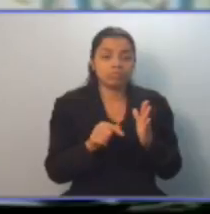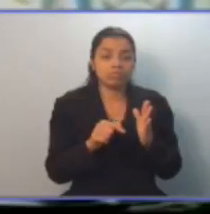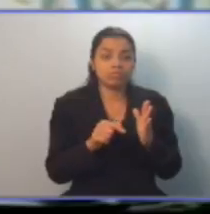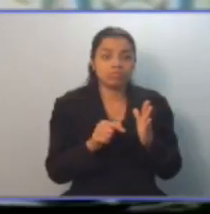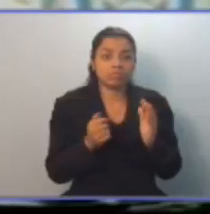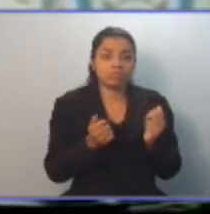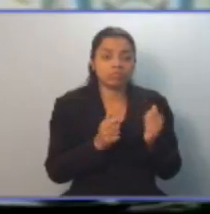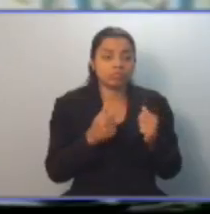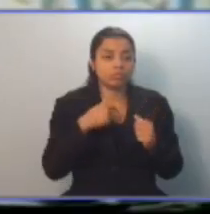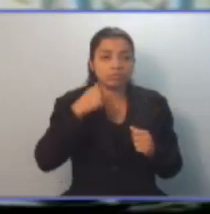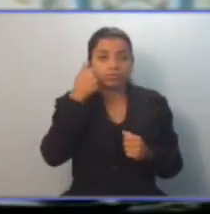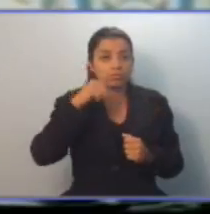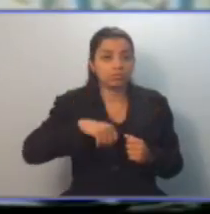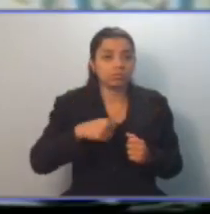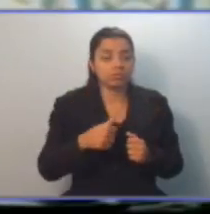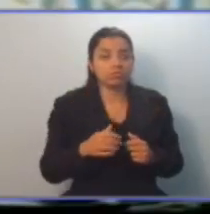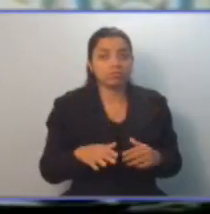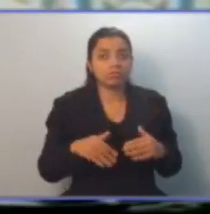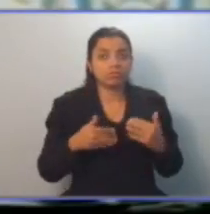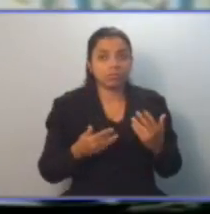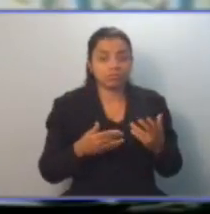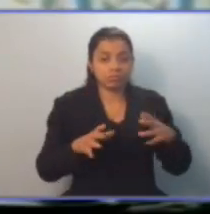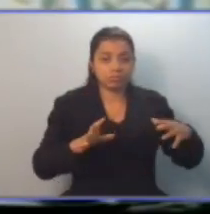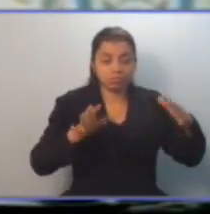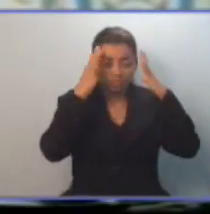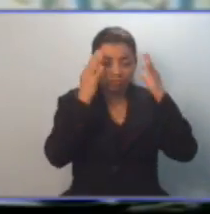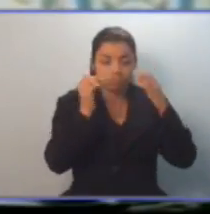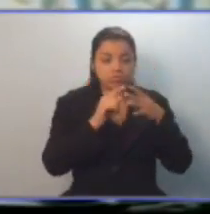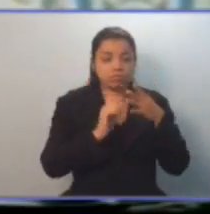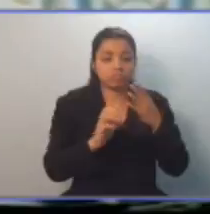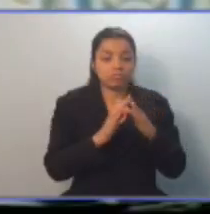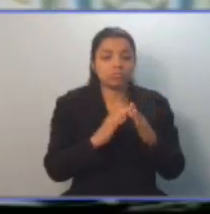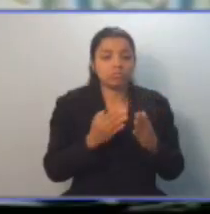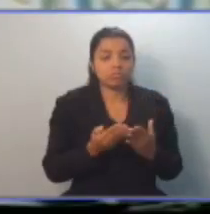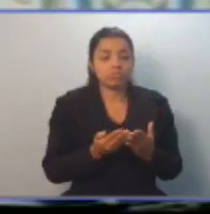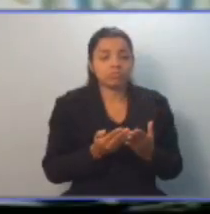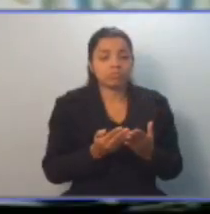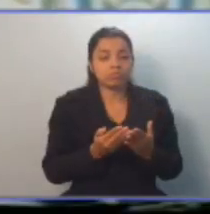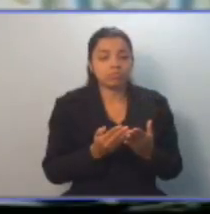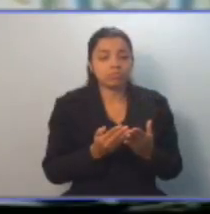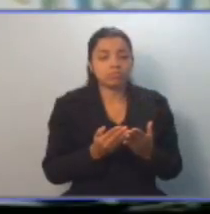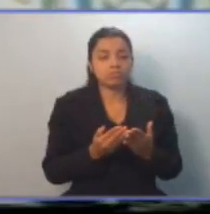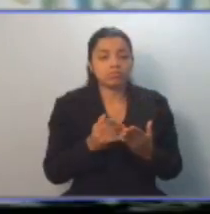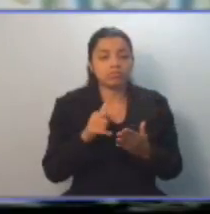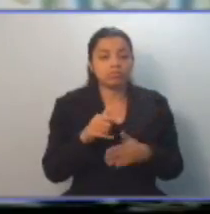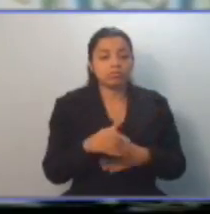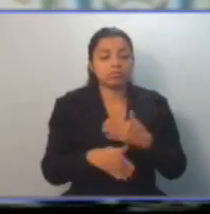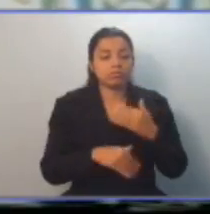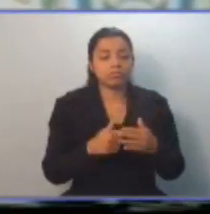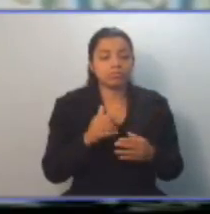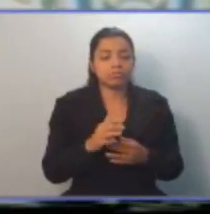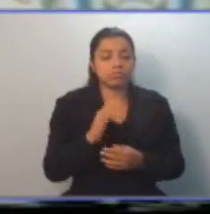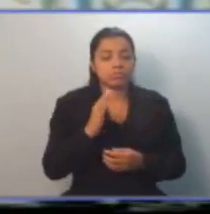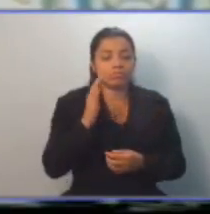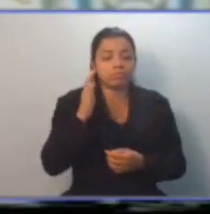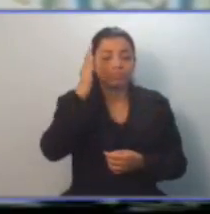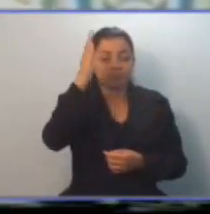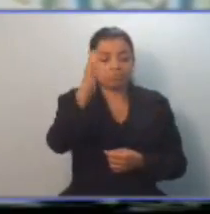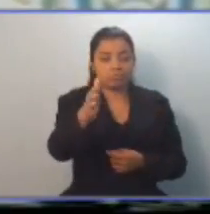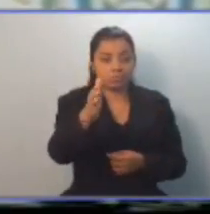cosa que yo tampoco estaría de acuerdo, porque las sentencias de la inconstitucionalidad es con efectos a futuros, ¿verdad? No